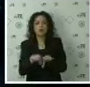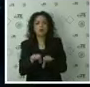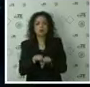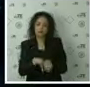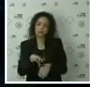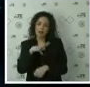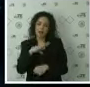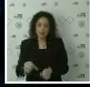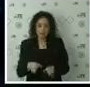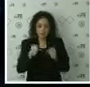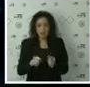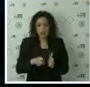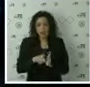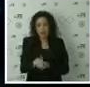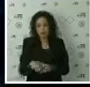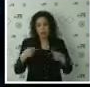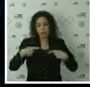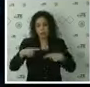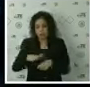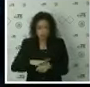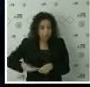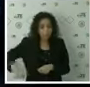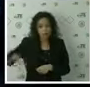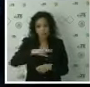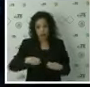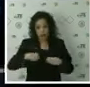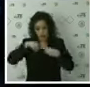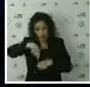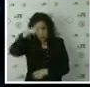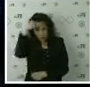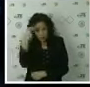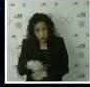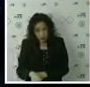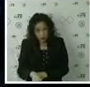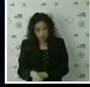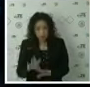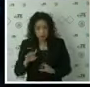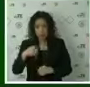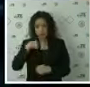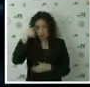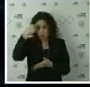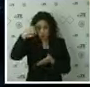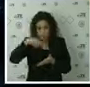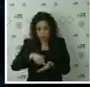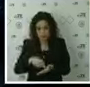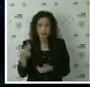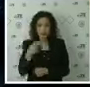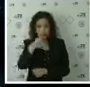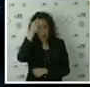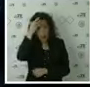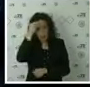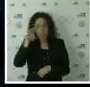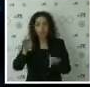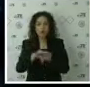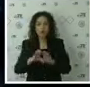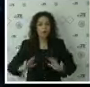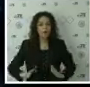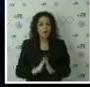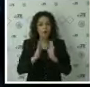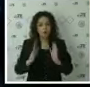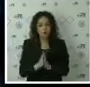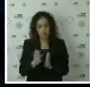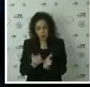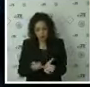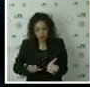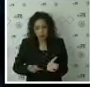que tenemos como ciudadanos y como personas. Considero que aprendemos a participar y a decidir y